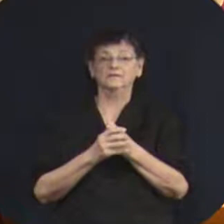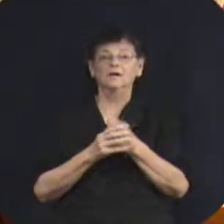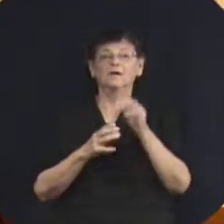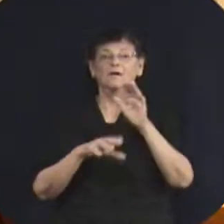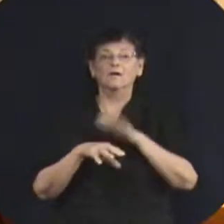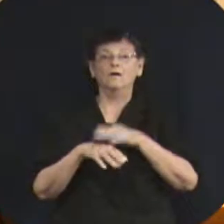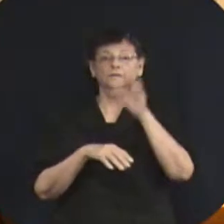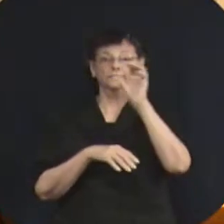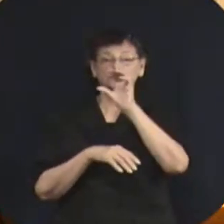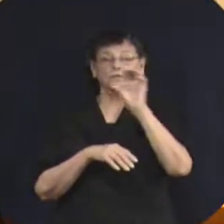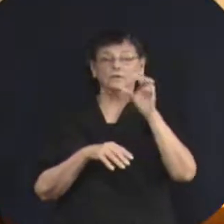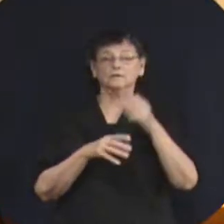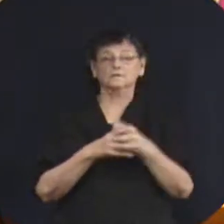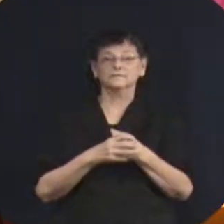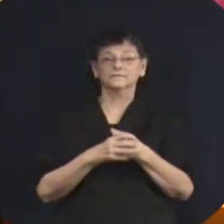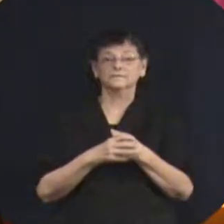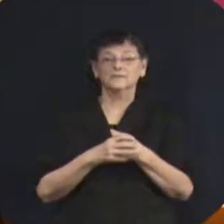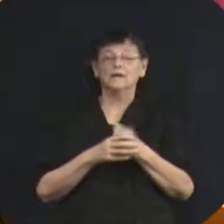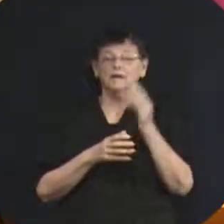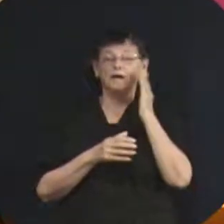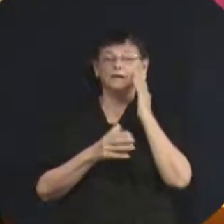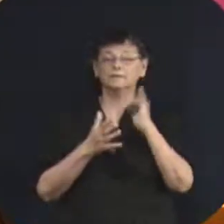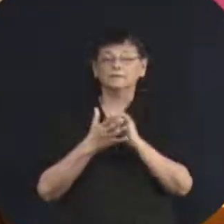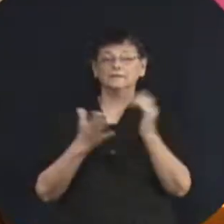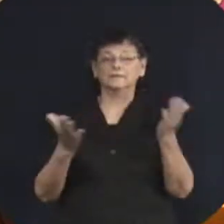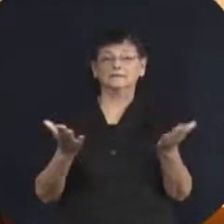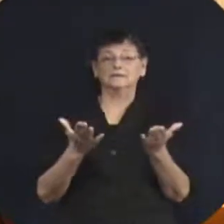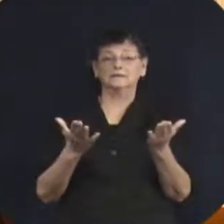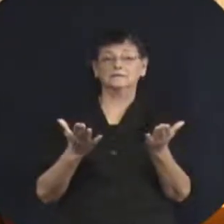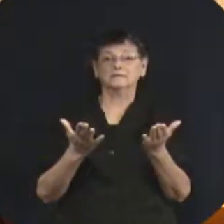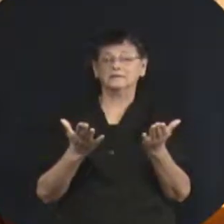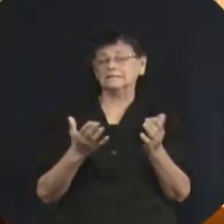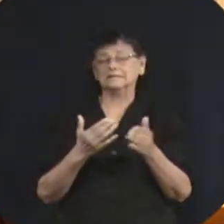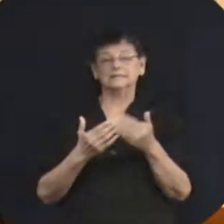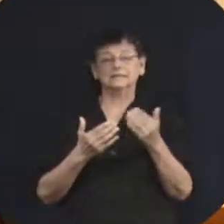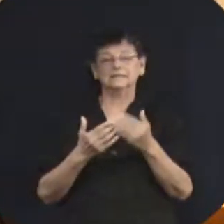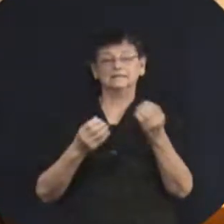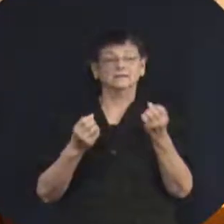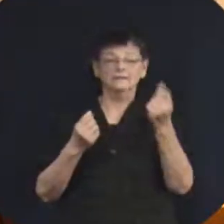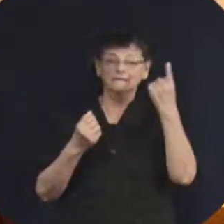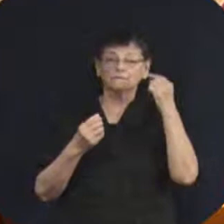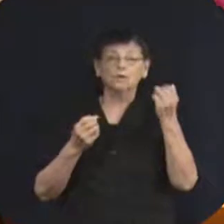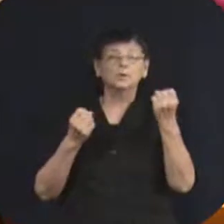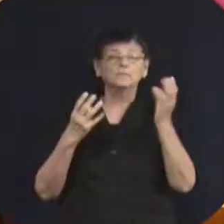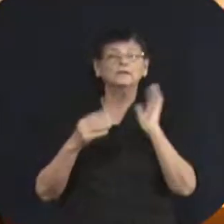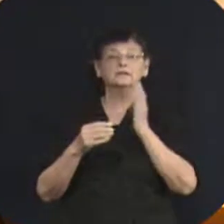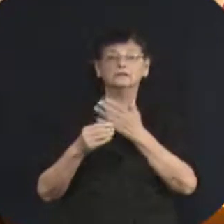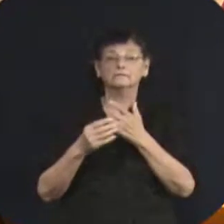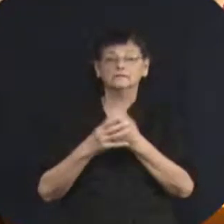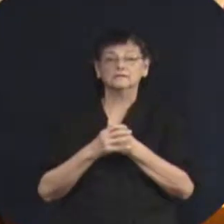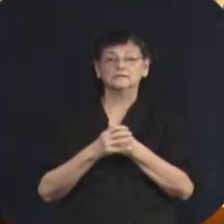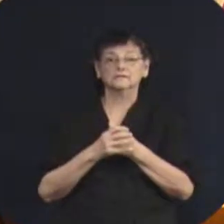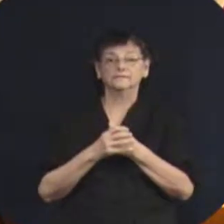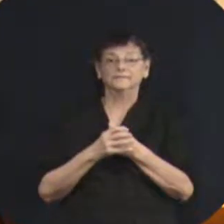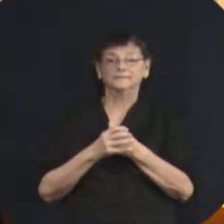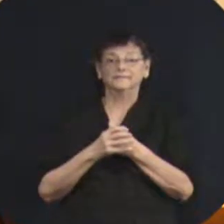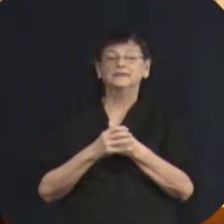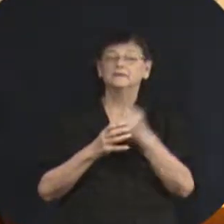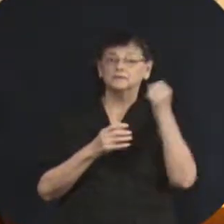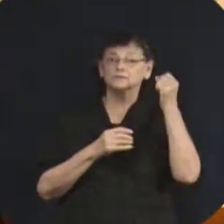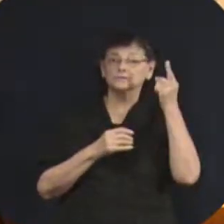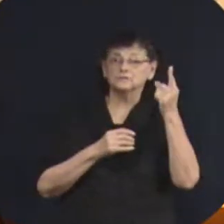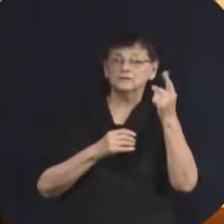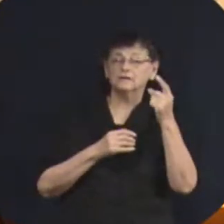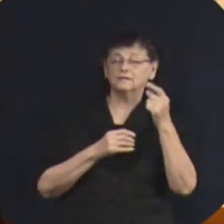la cruz. Ya sé que esto no es fácil para muchos de nosotros de